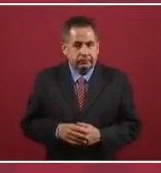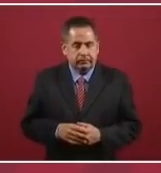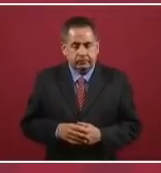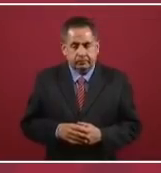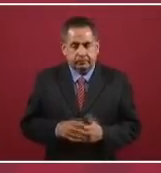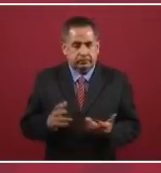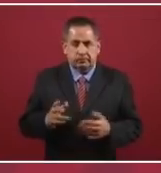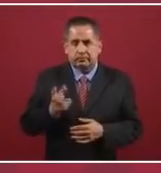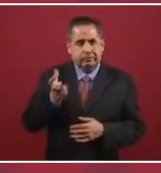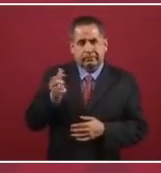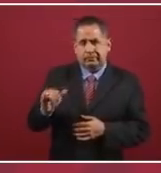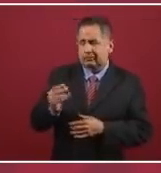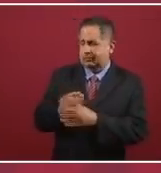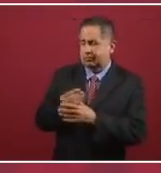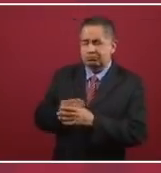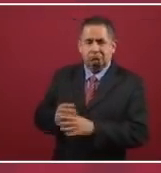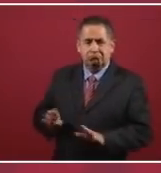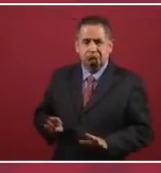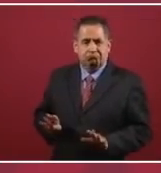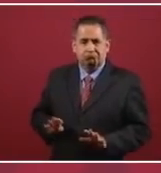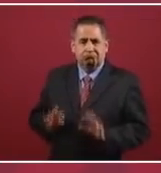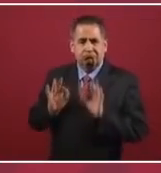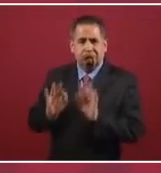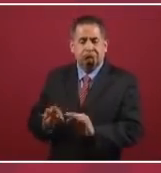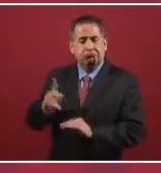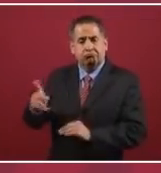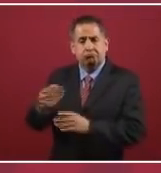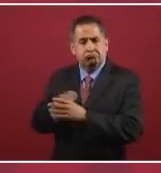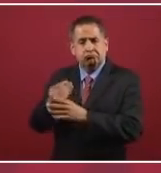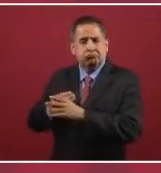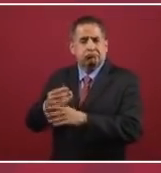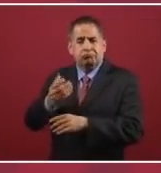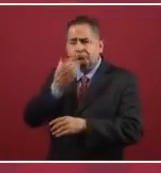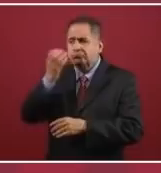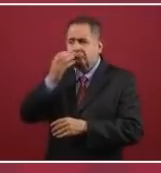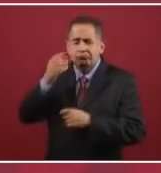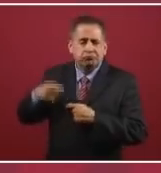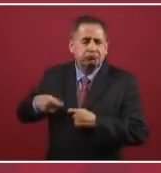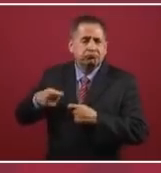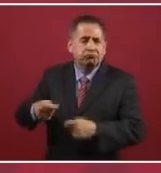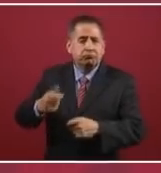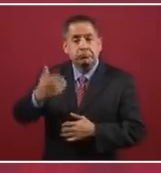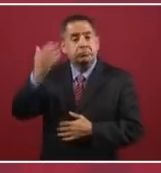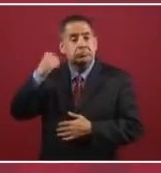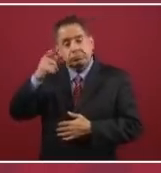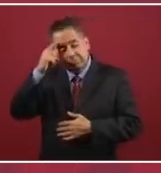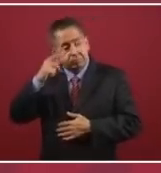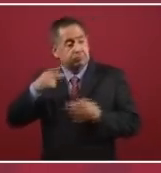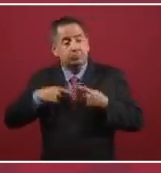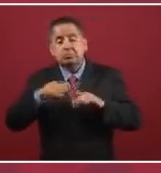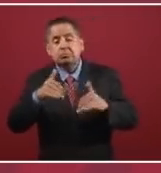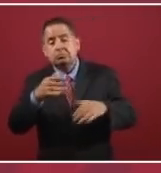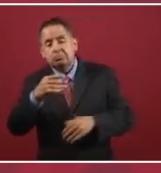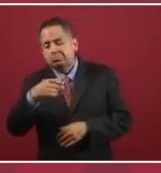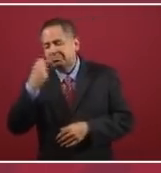Un estilo, una forma de gobierno en donde no importaba el pueblo,